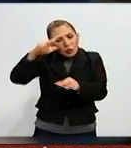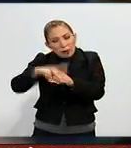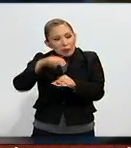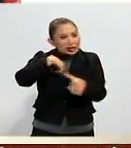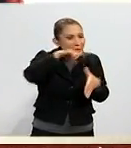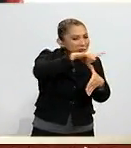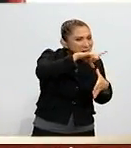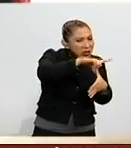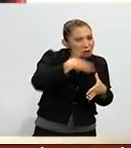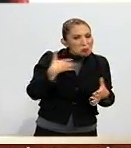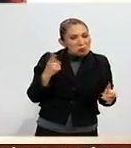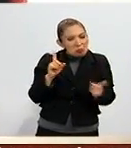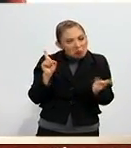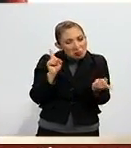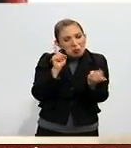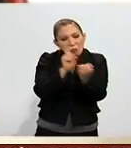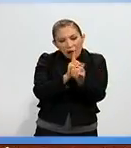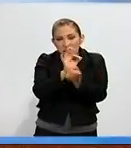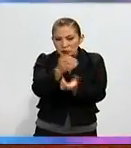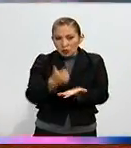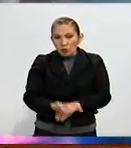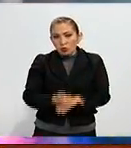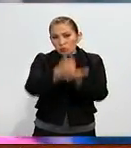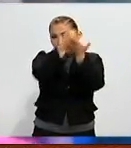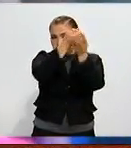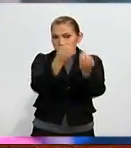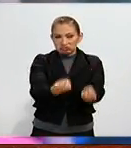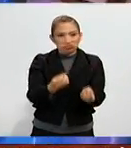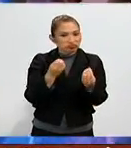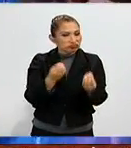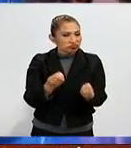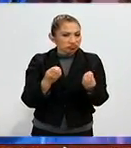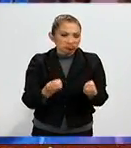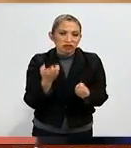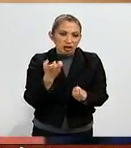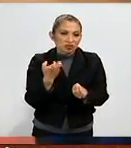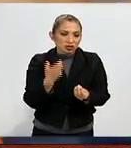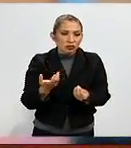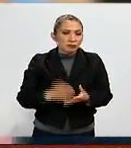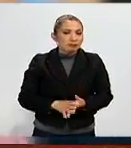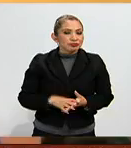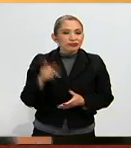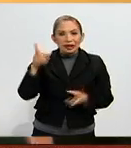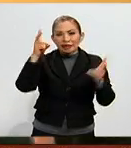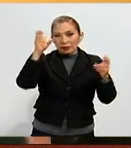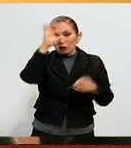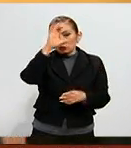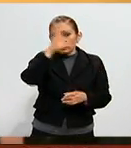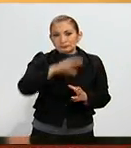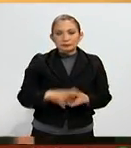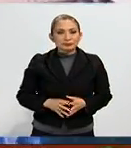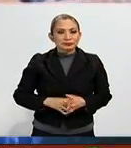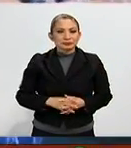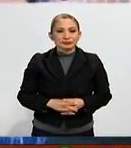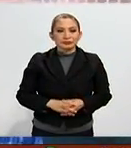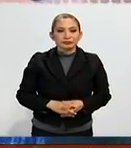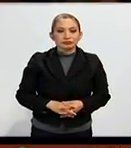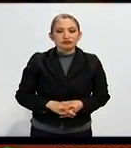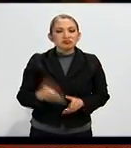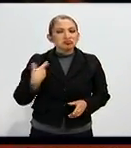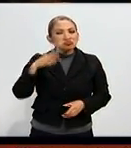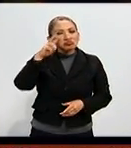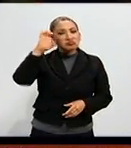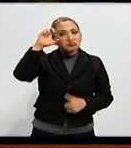Europea y América Latina, y creo que eso va a ayudar mucho, en eso va a ayudar mucho el tema cultural. ¿Y cómo